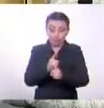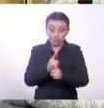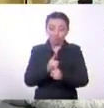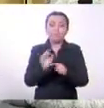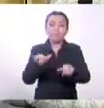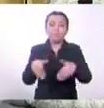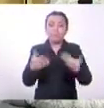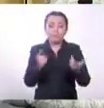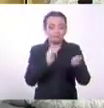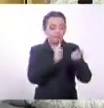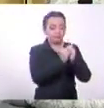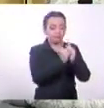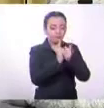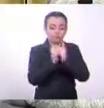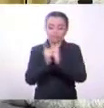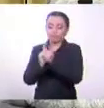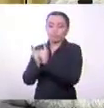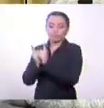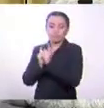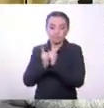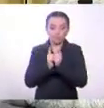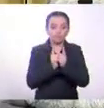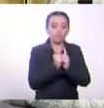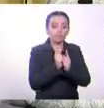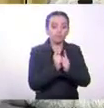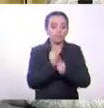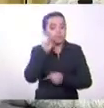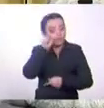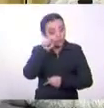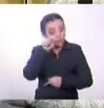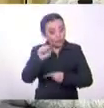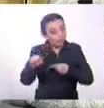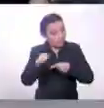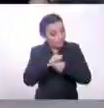Les invitamos a que practiquen estas formas de comunicarse y nos llevemos